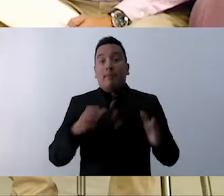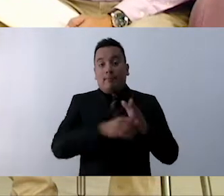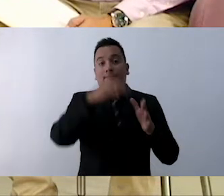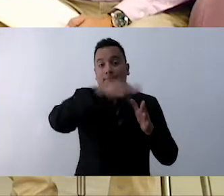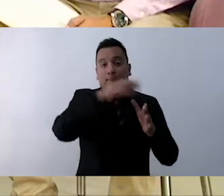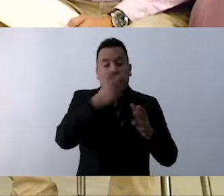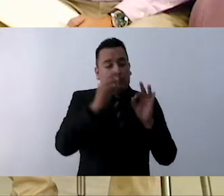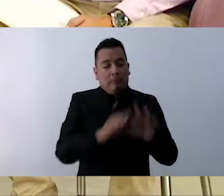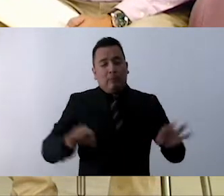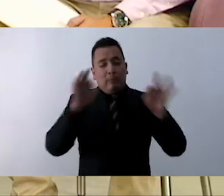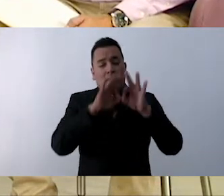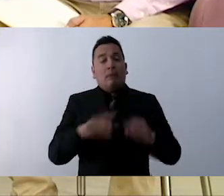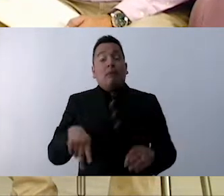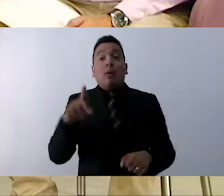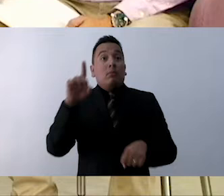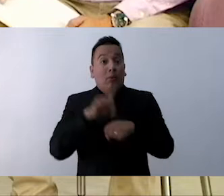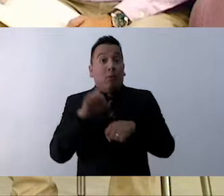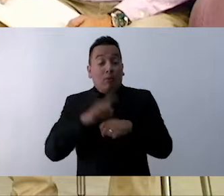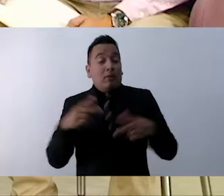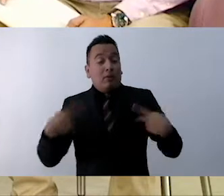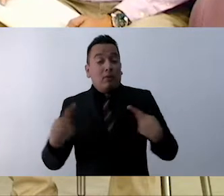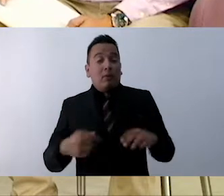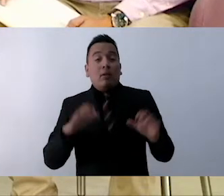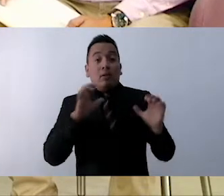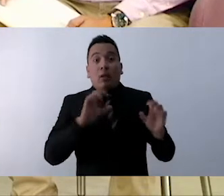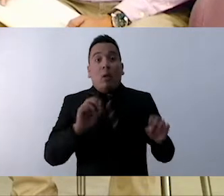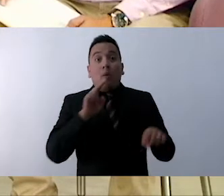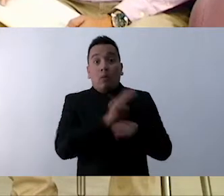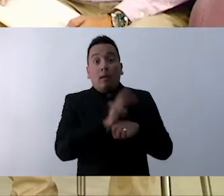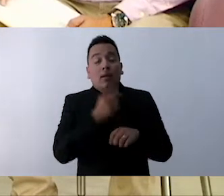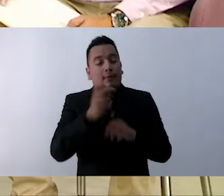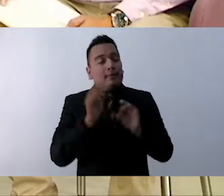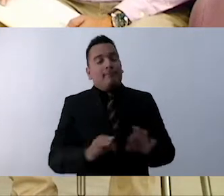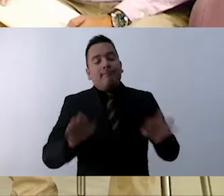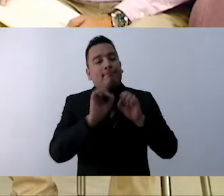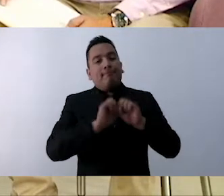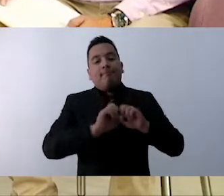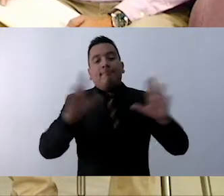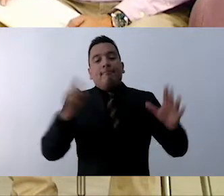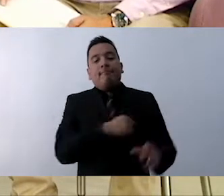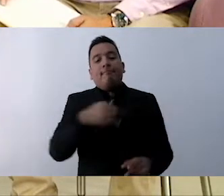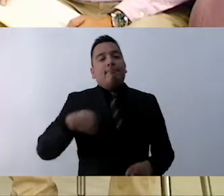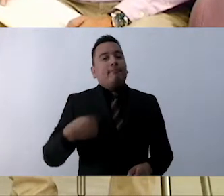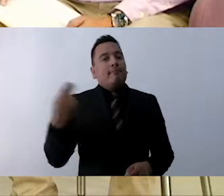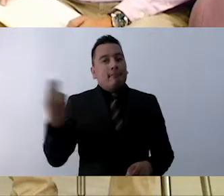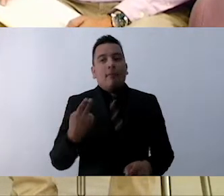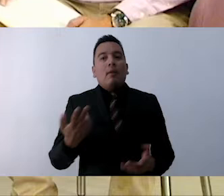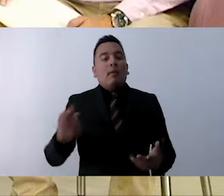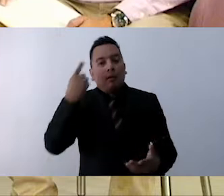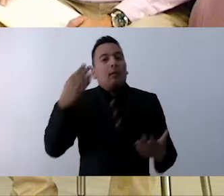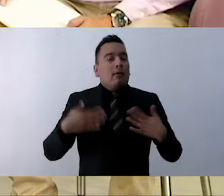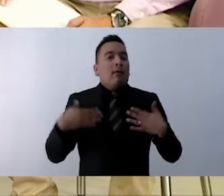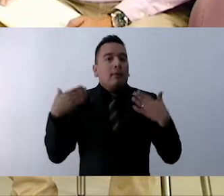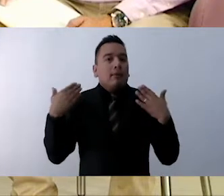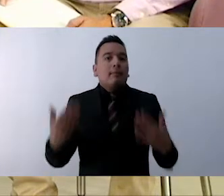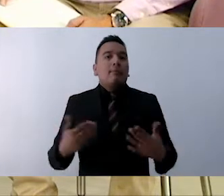es importantísima, pero la democracia de participación de todos los días es la otra parte del sistema que hace